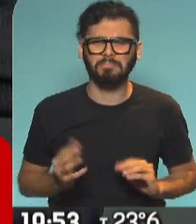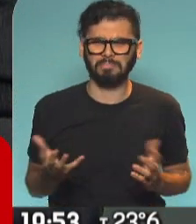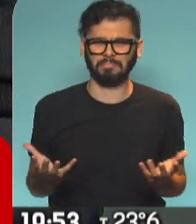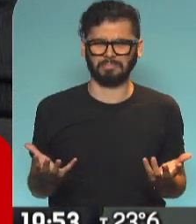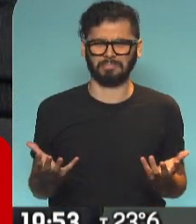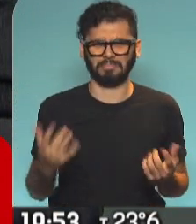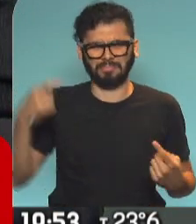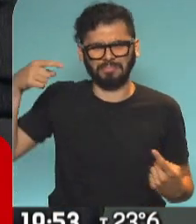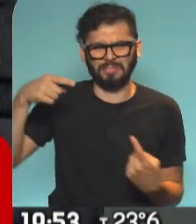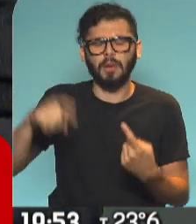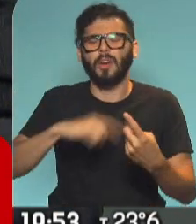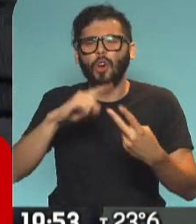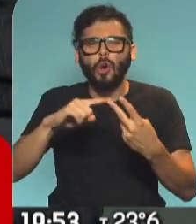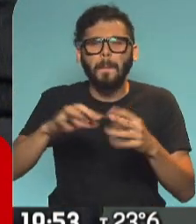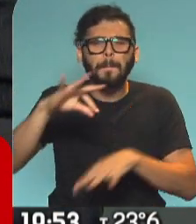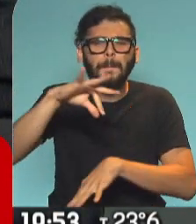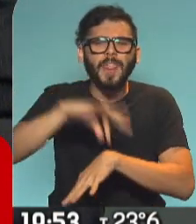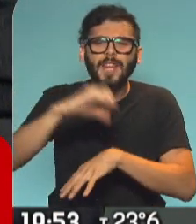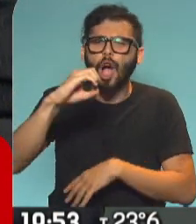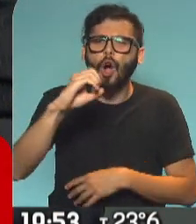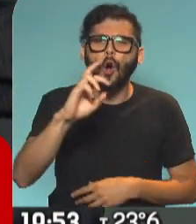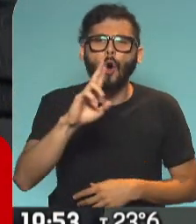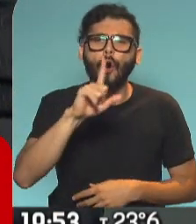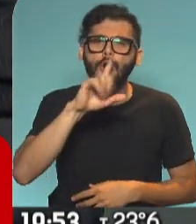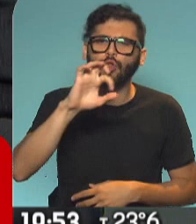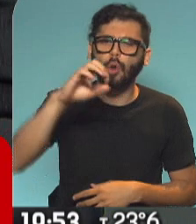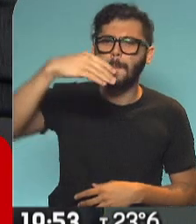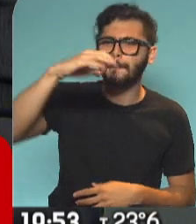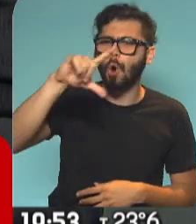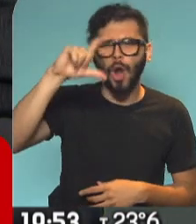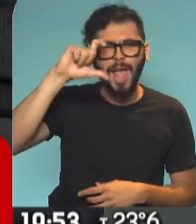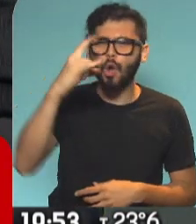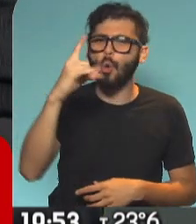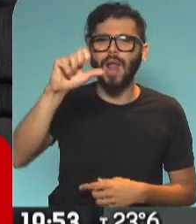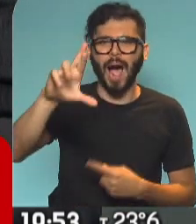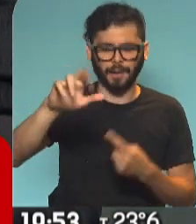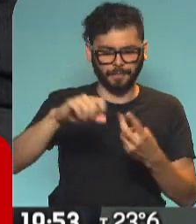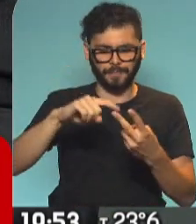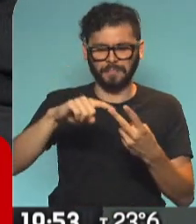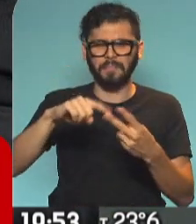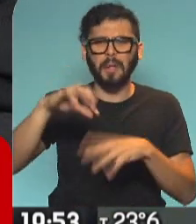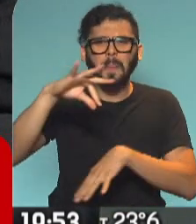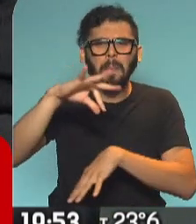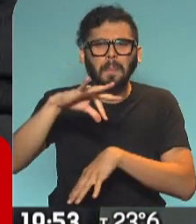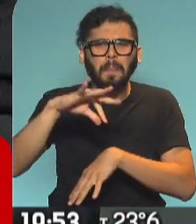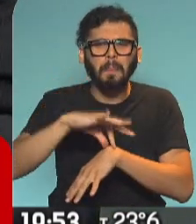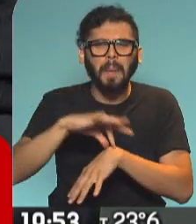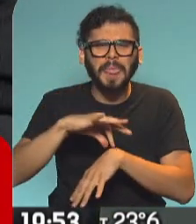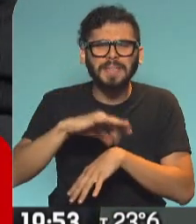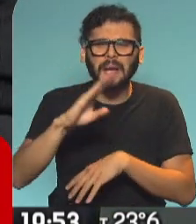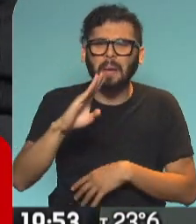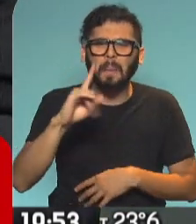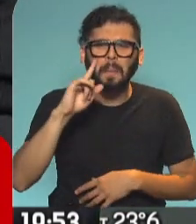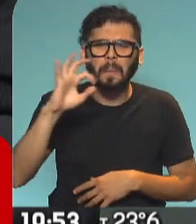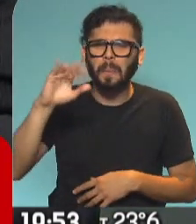ortomolecular. Y además hace medicina biológica. Y yo tendría que tratar de